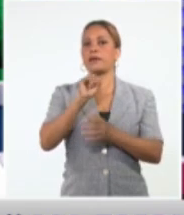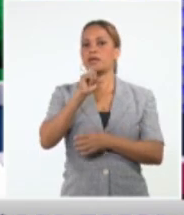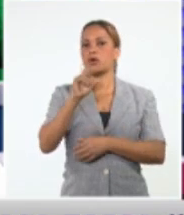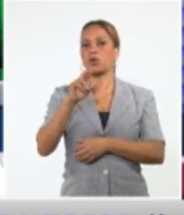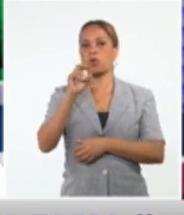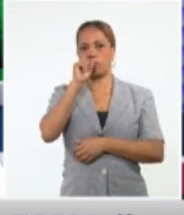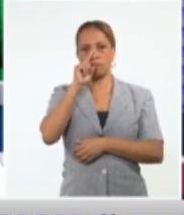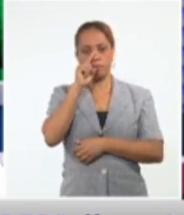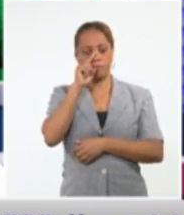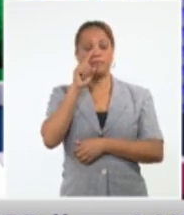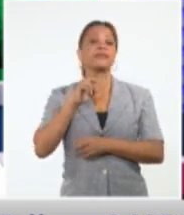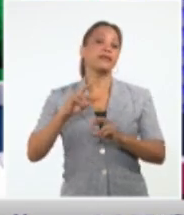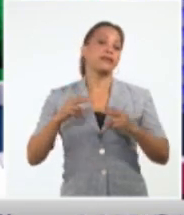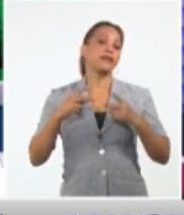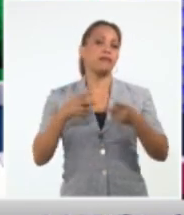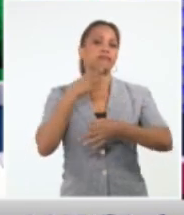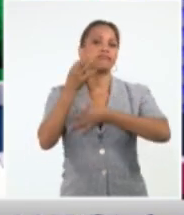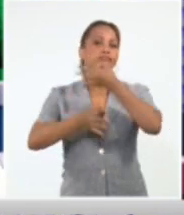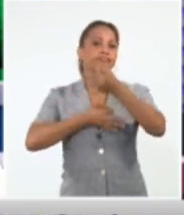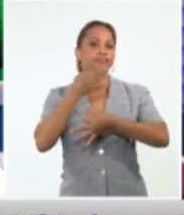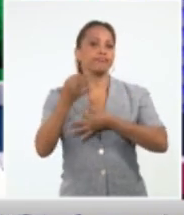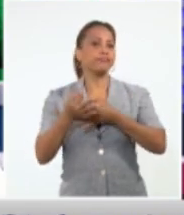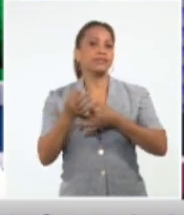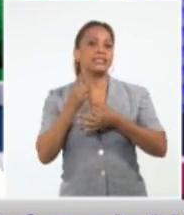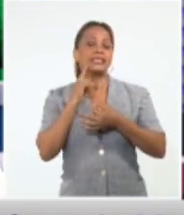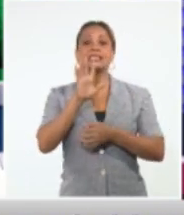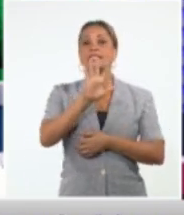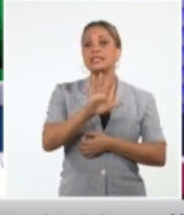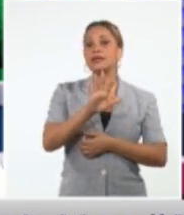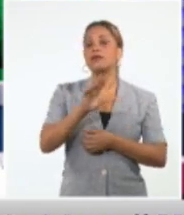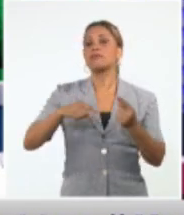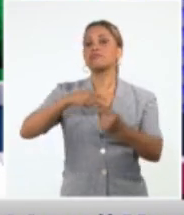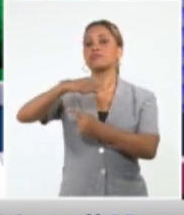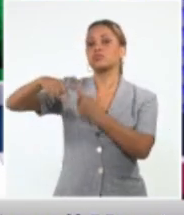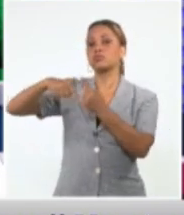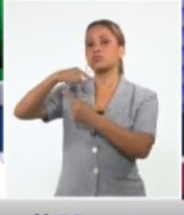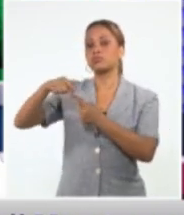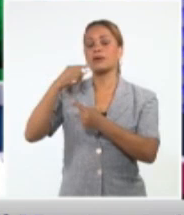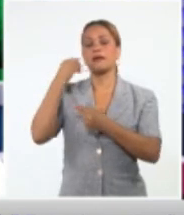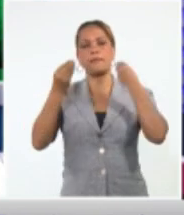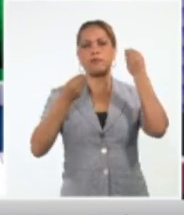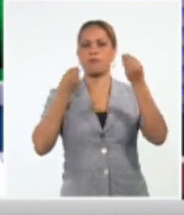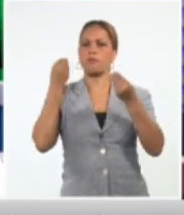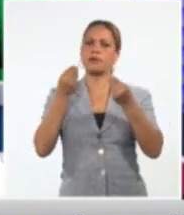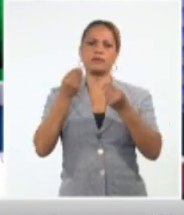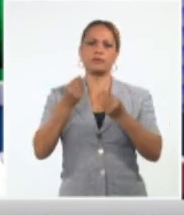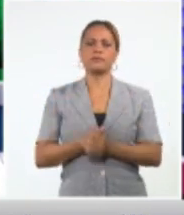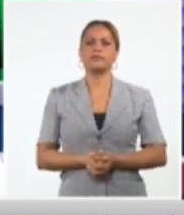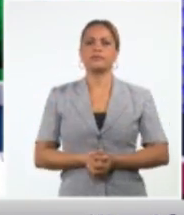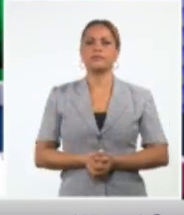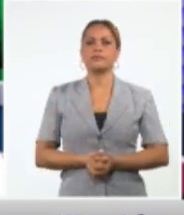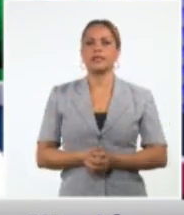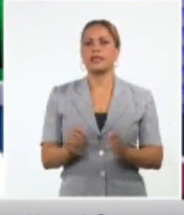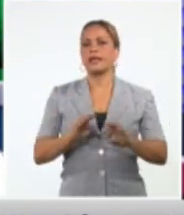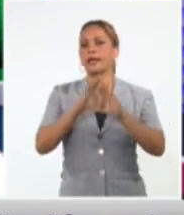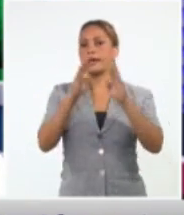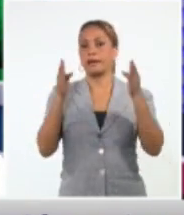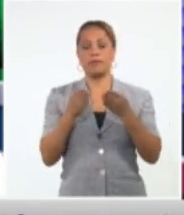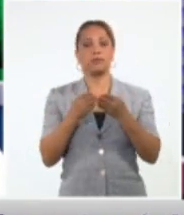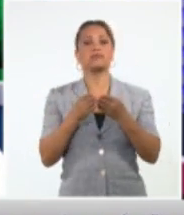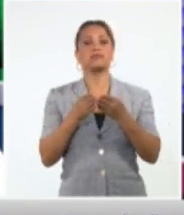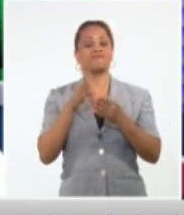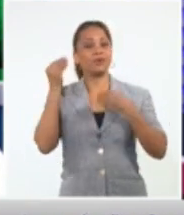dije, está entre las 5 variantes de preocupación que hay en el mundo.